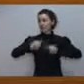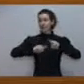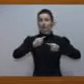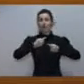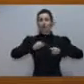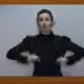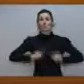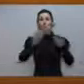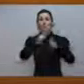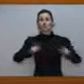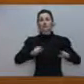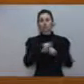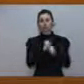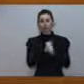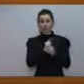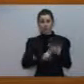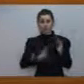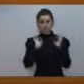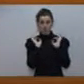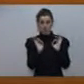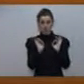de unos trabajadores, en concreto